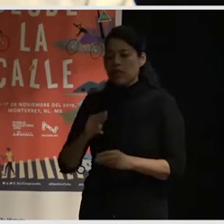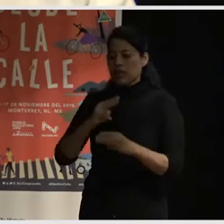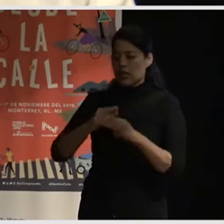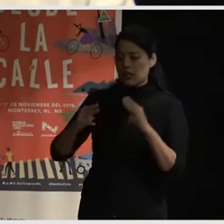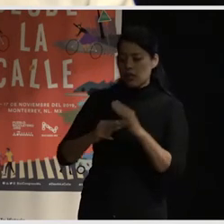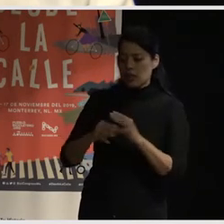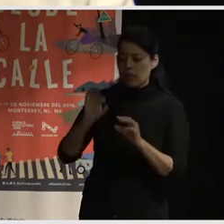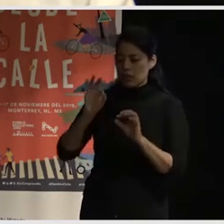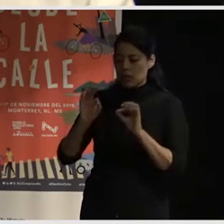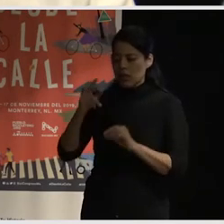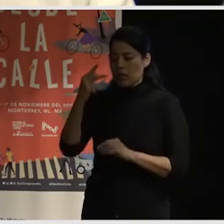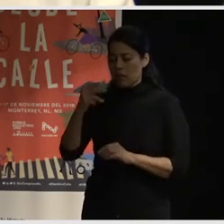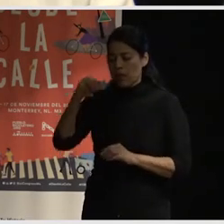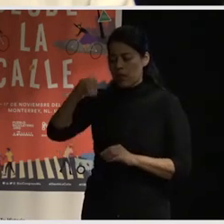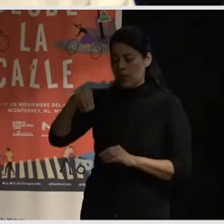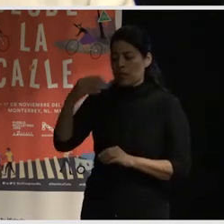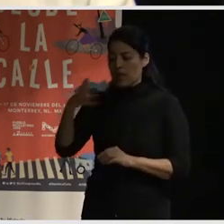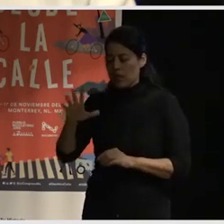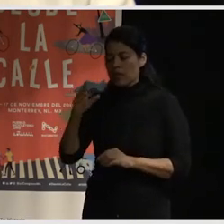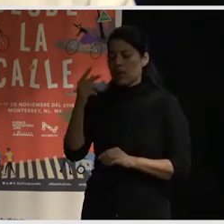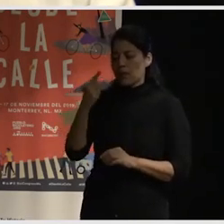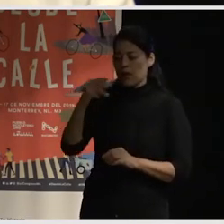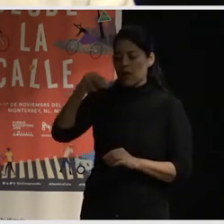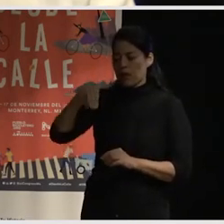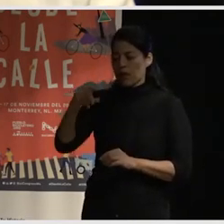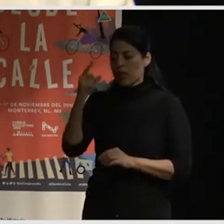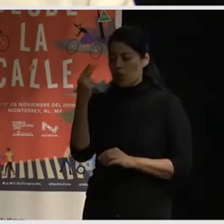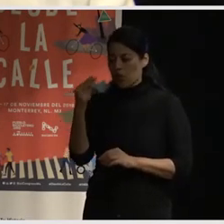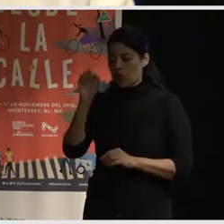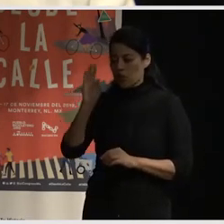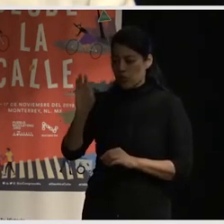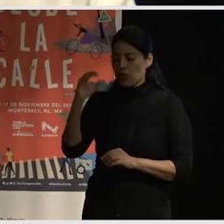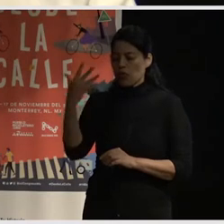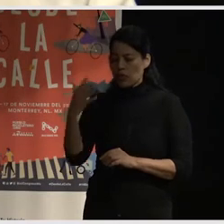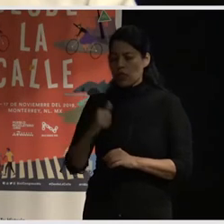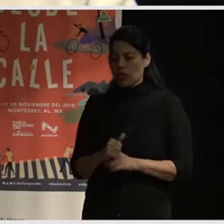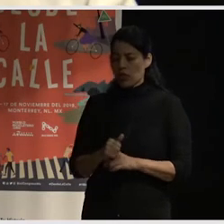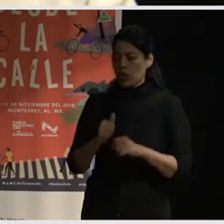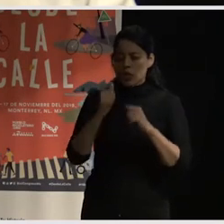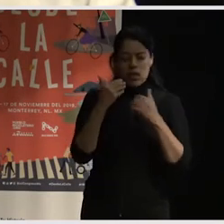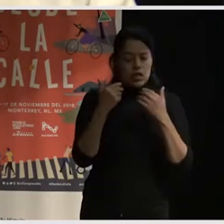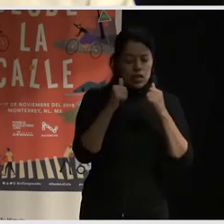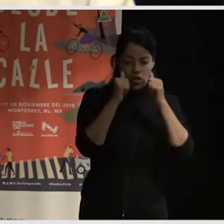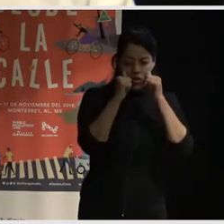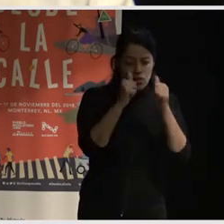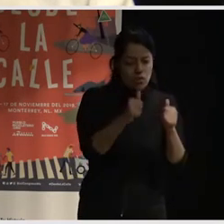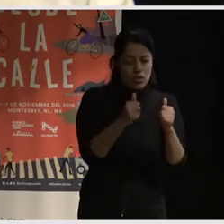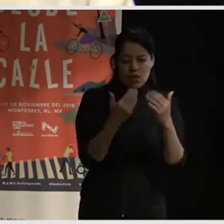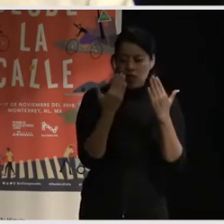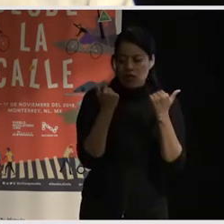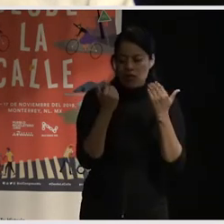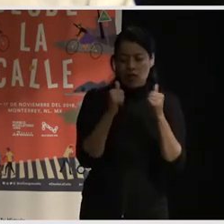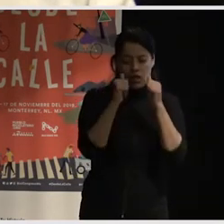particulado que son las pm10 y las pymes 2.5 sin embargo pocas veces se toma en cuenta el ozono incluso vemos